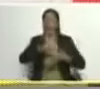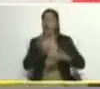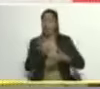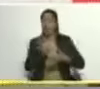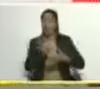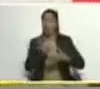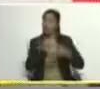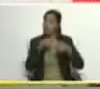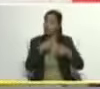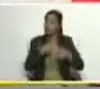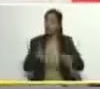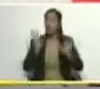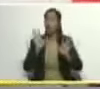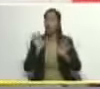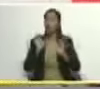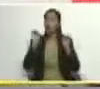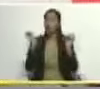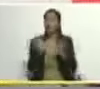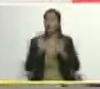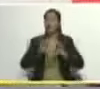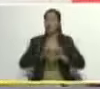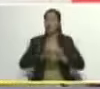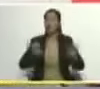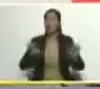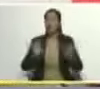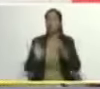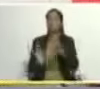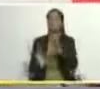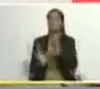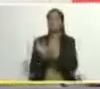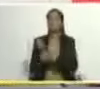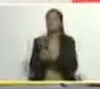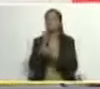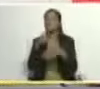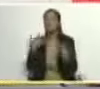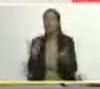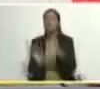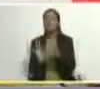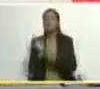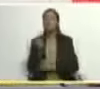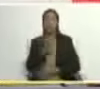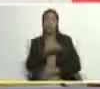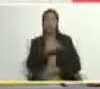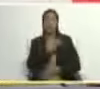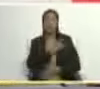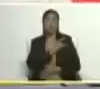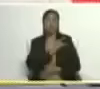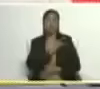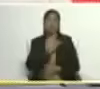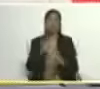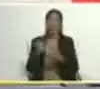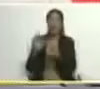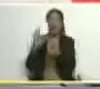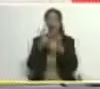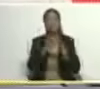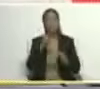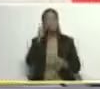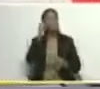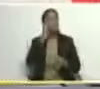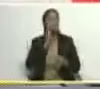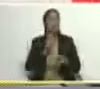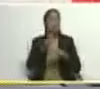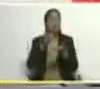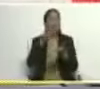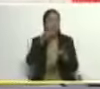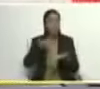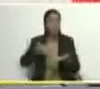otros milagros educativos, que sería la fundación de la Universidad de la Alianza Bolivariana para los Pueblos de